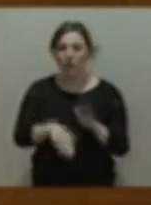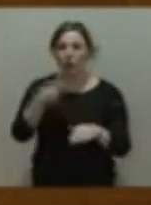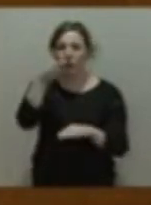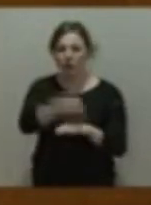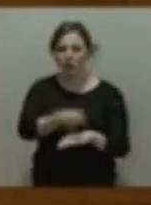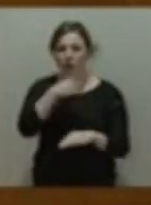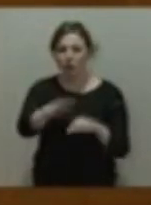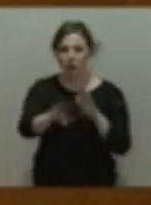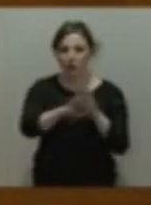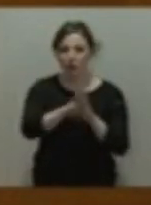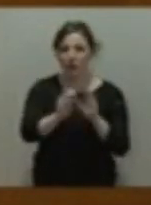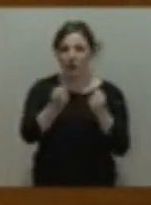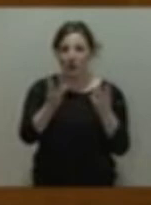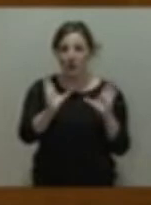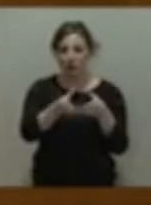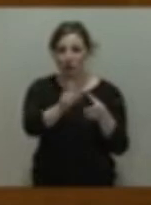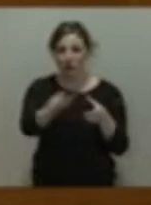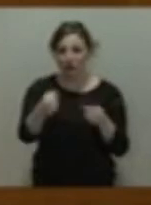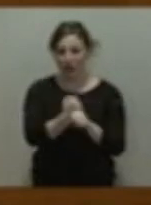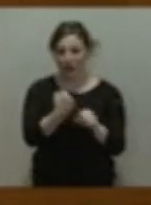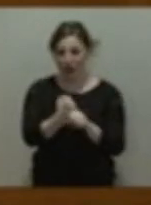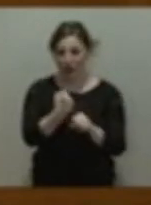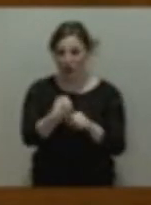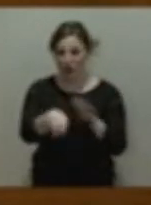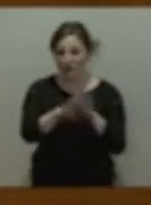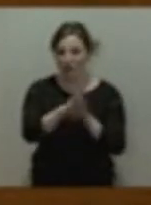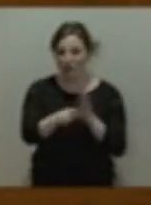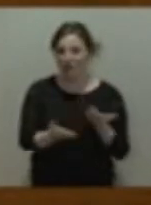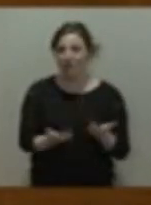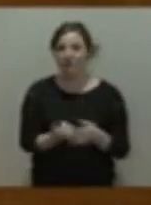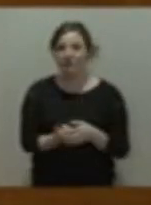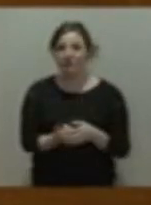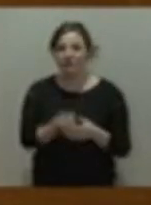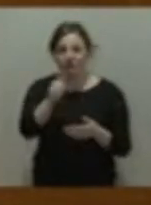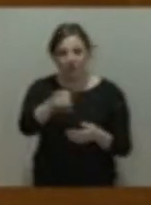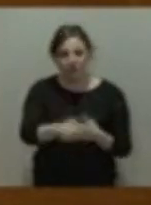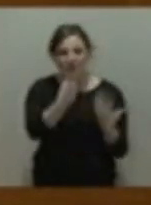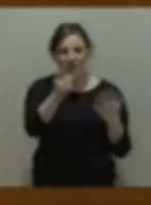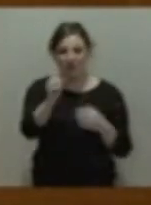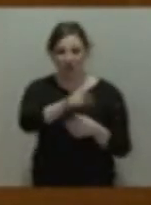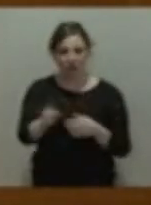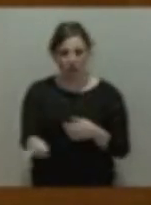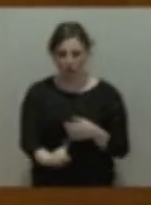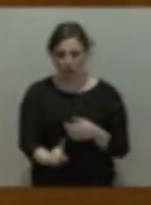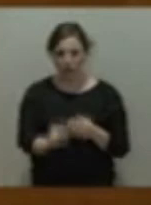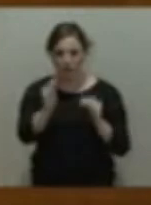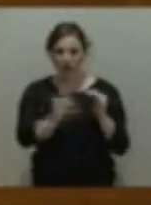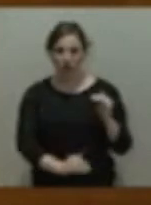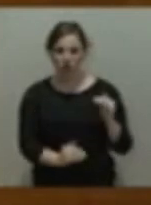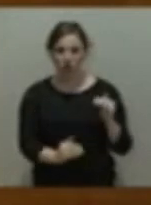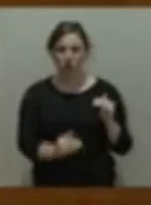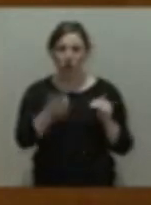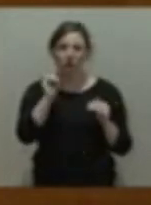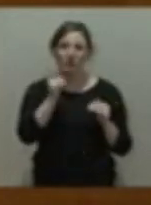mantenimiento de un número de trabajadores indefinidos igual a los 60 que conformaban la plantilla. Ya se dijo aquí, hoy no son 60 los que hay, son menos. Solamente